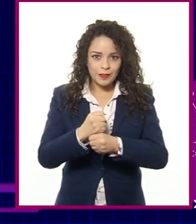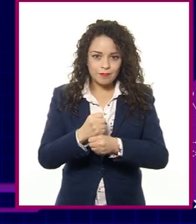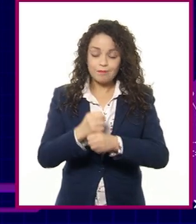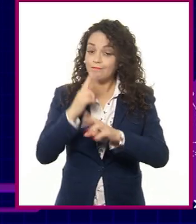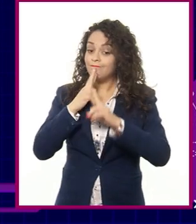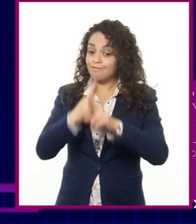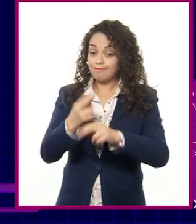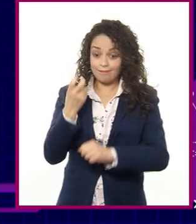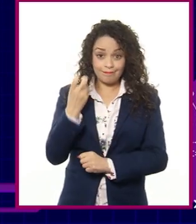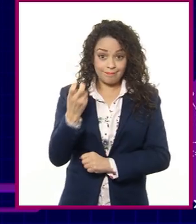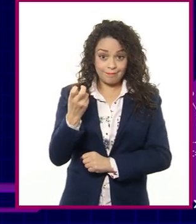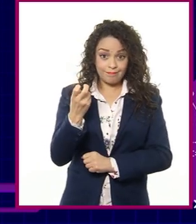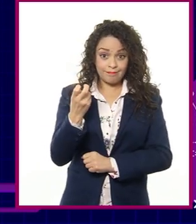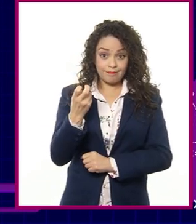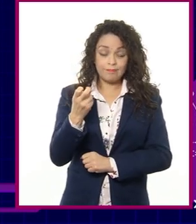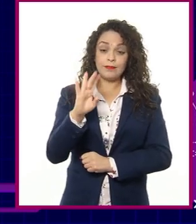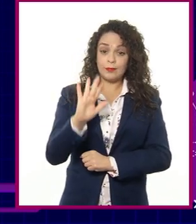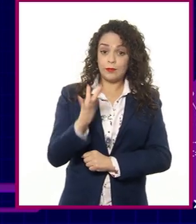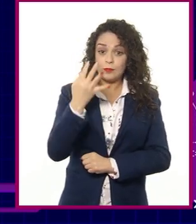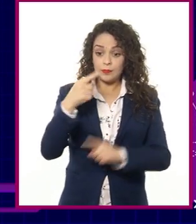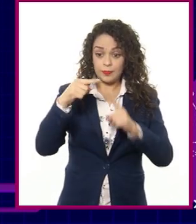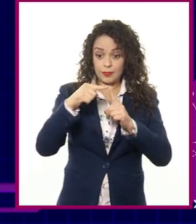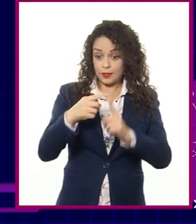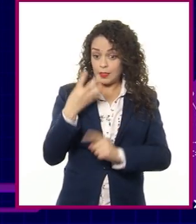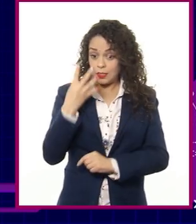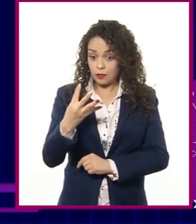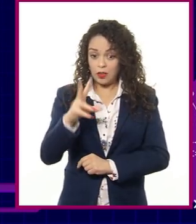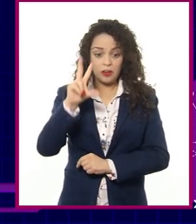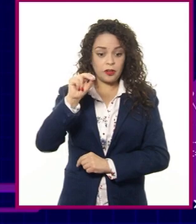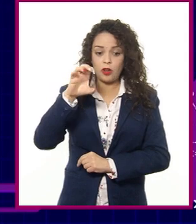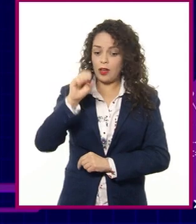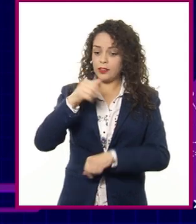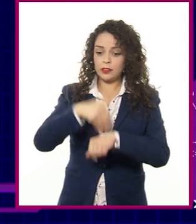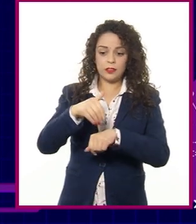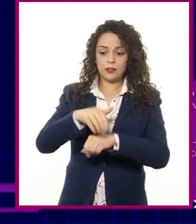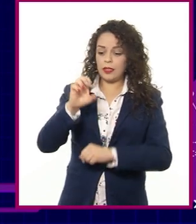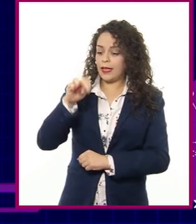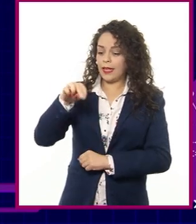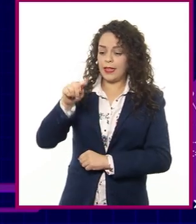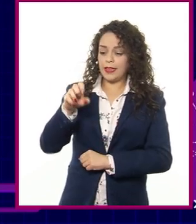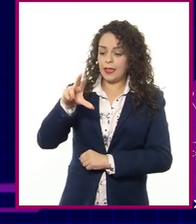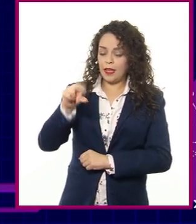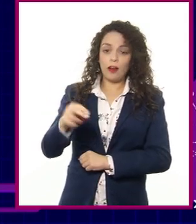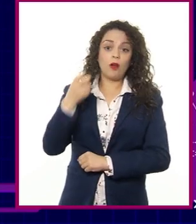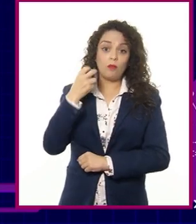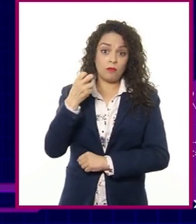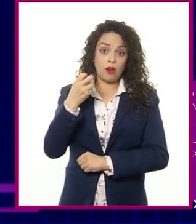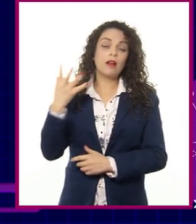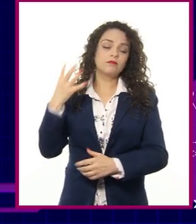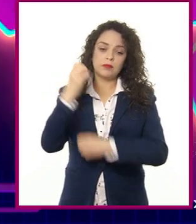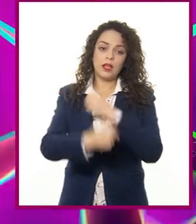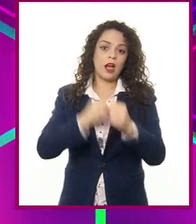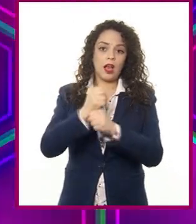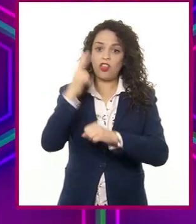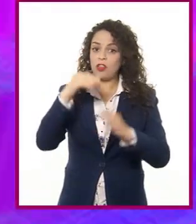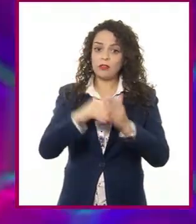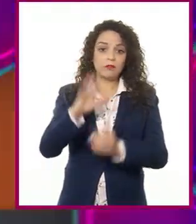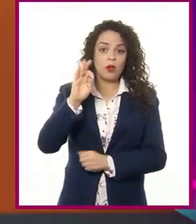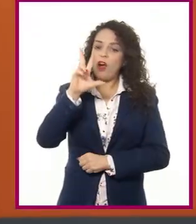resultado de 54 entre 4 no es un número entero, por lo que en 2040 no se juega la Copa